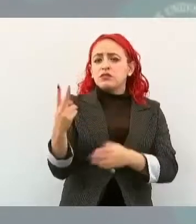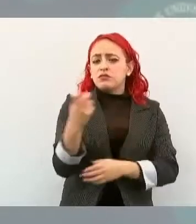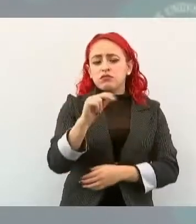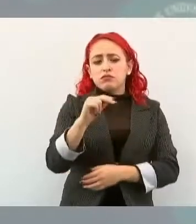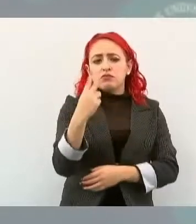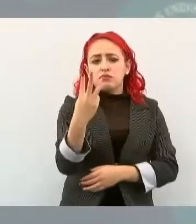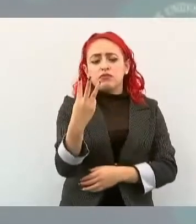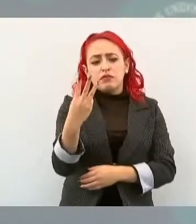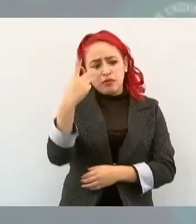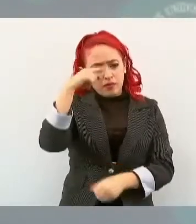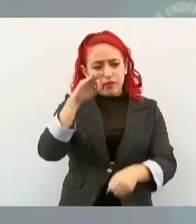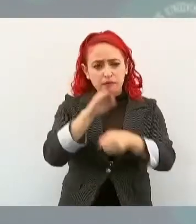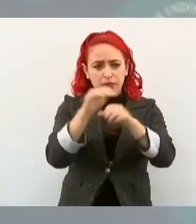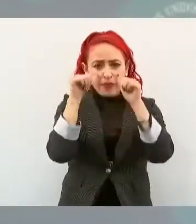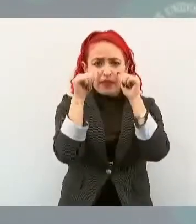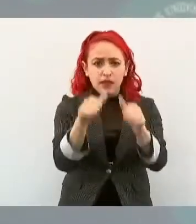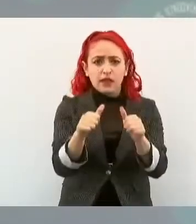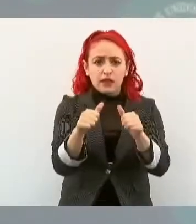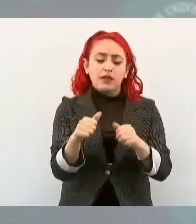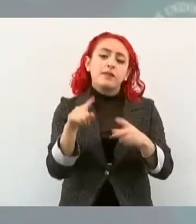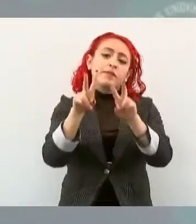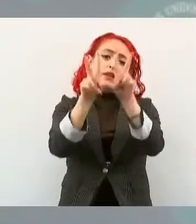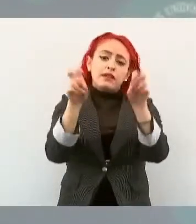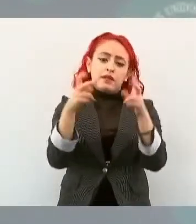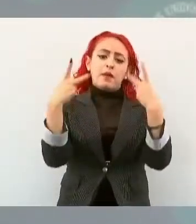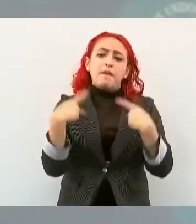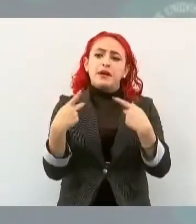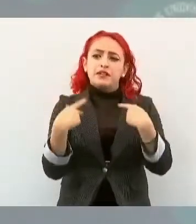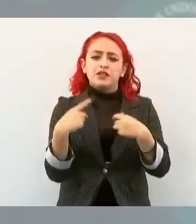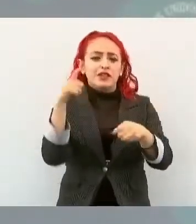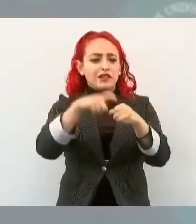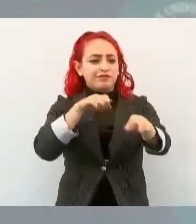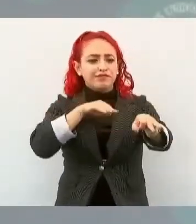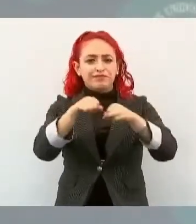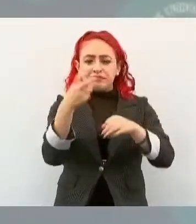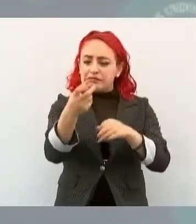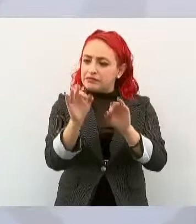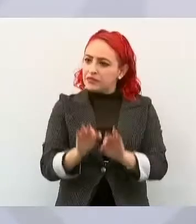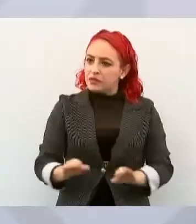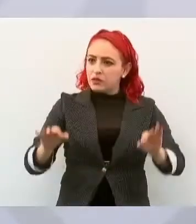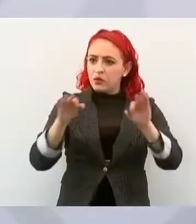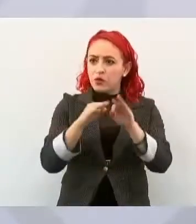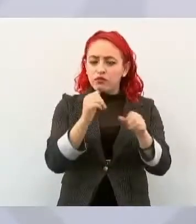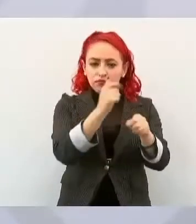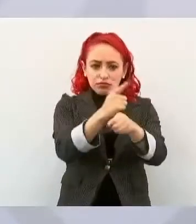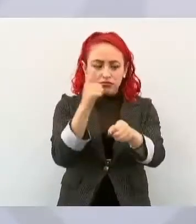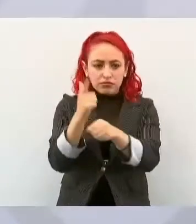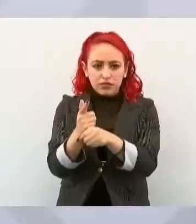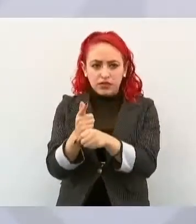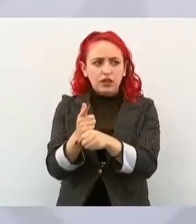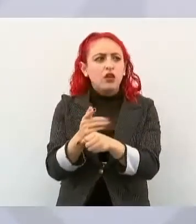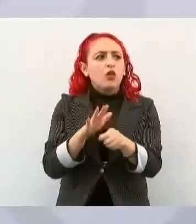diferentes para la atención. Y el tema del personal, que eso es clave. Identificamos brechas y, como se ha